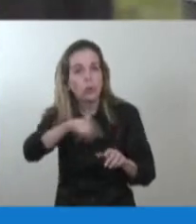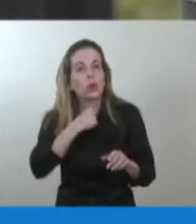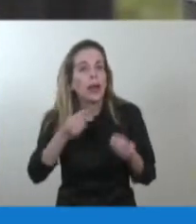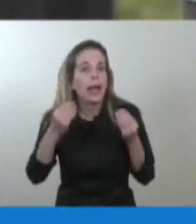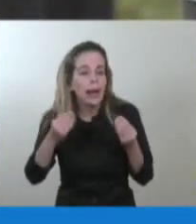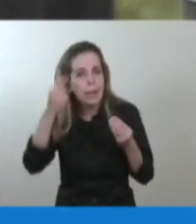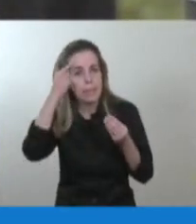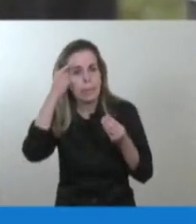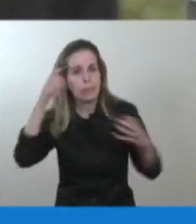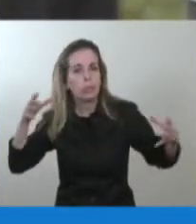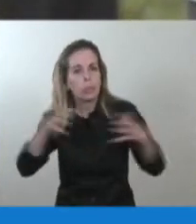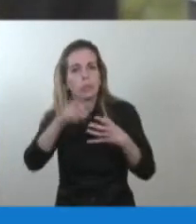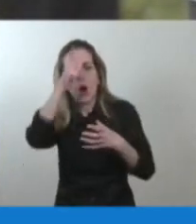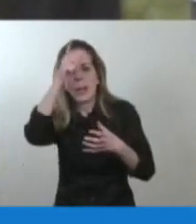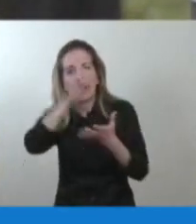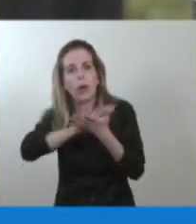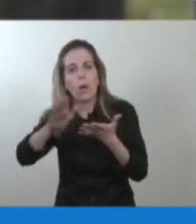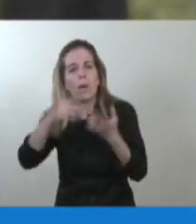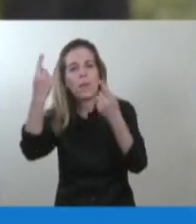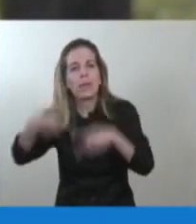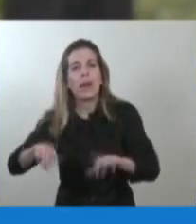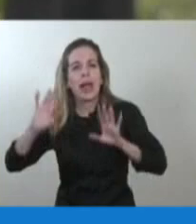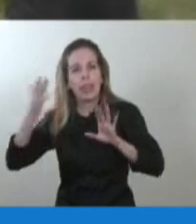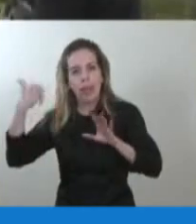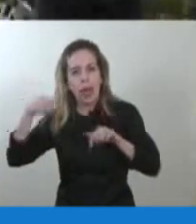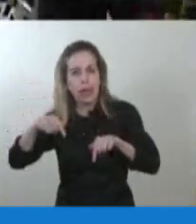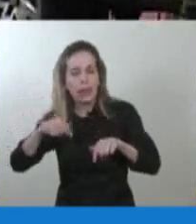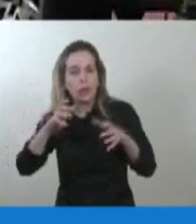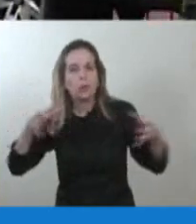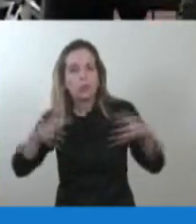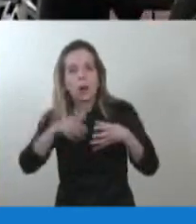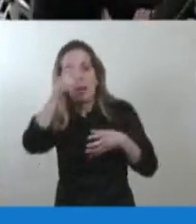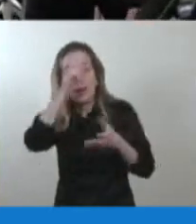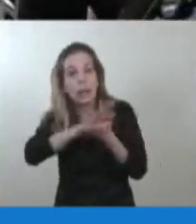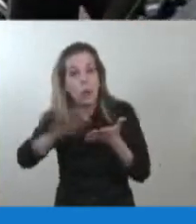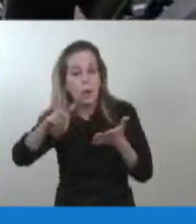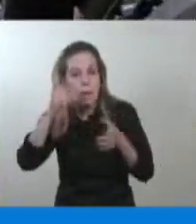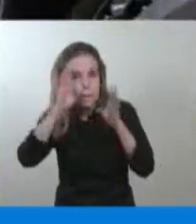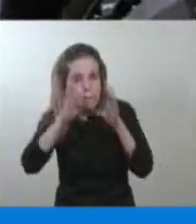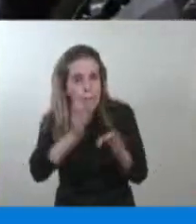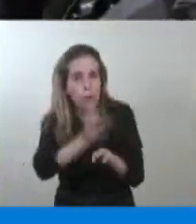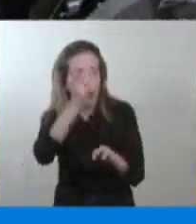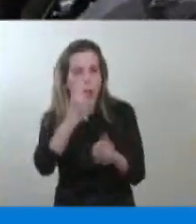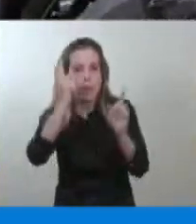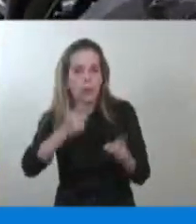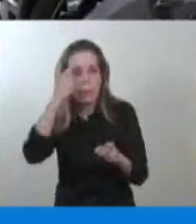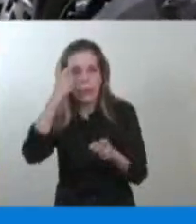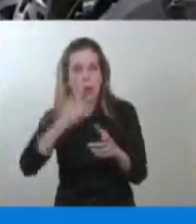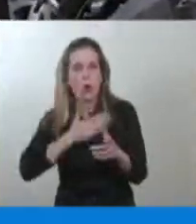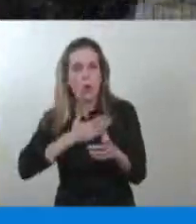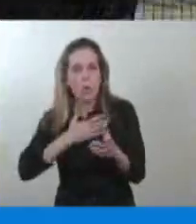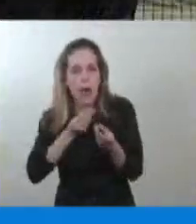una formación distinta una formación que haga eje en lo profesional pero también en lo humano